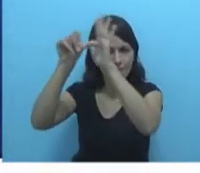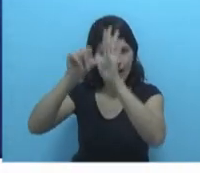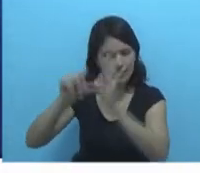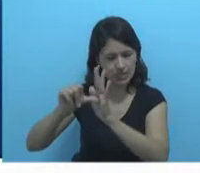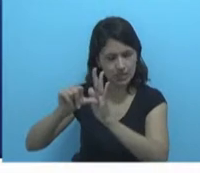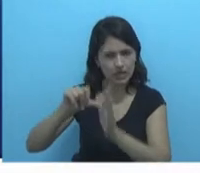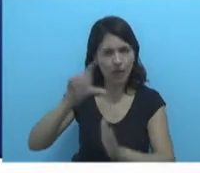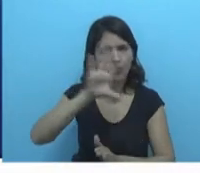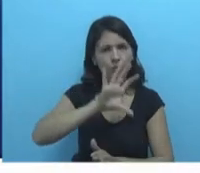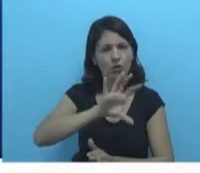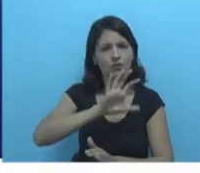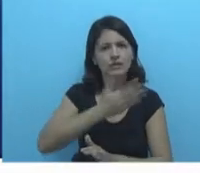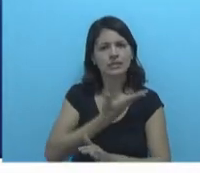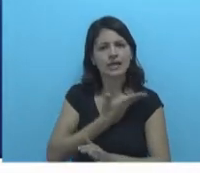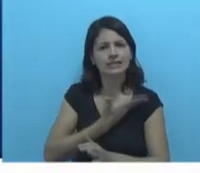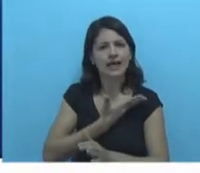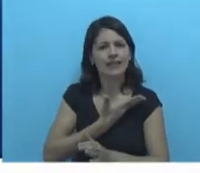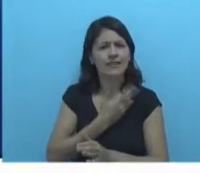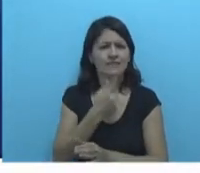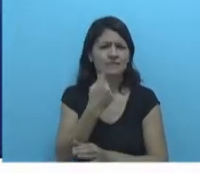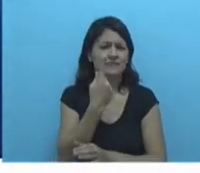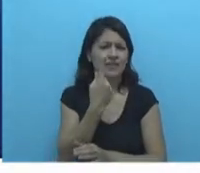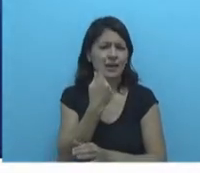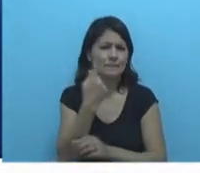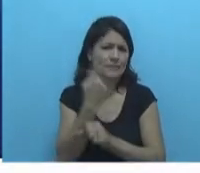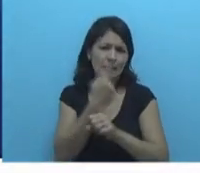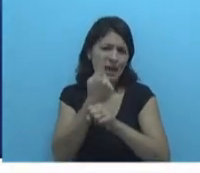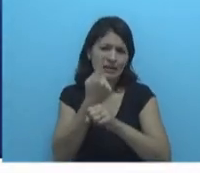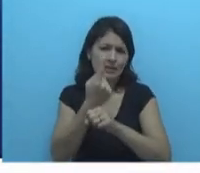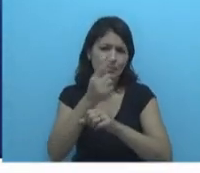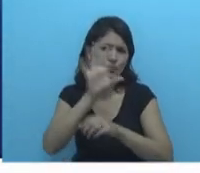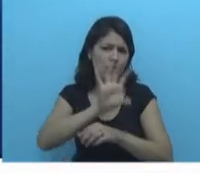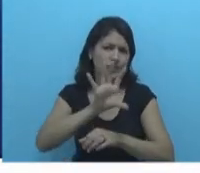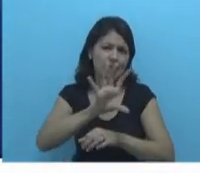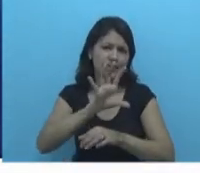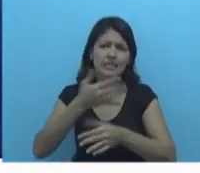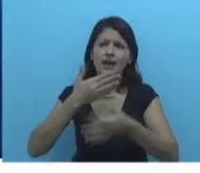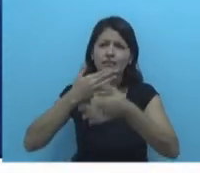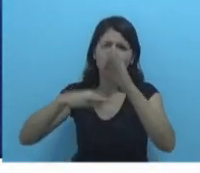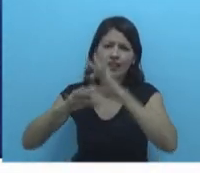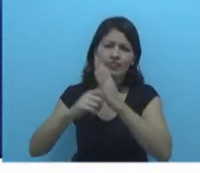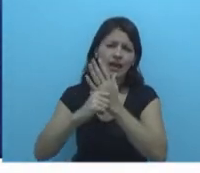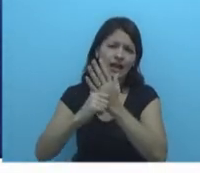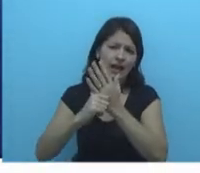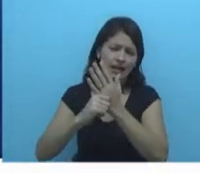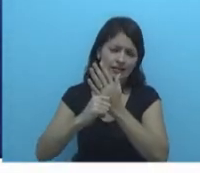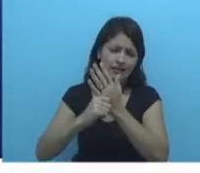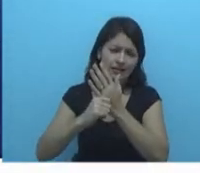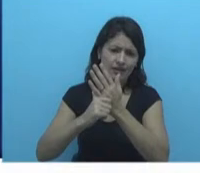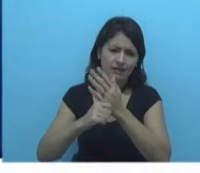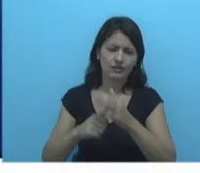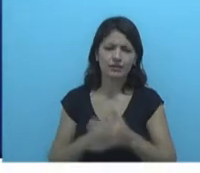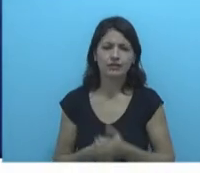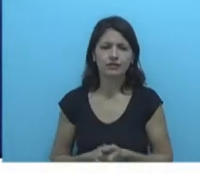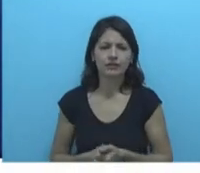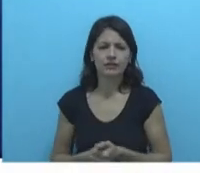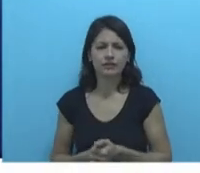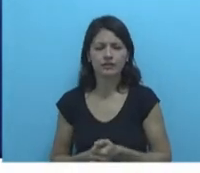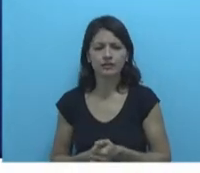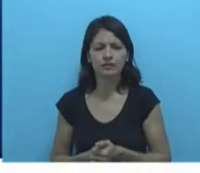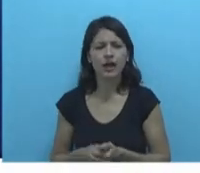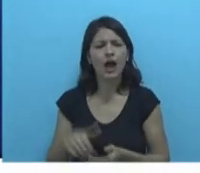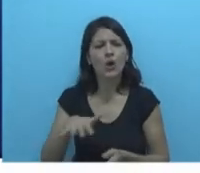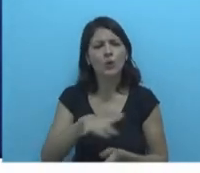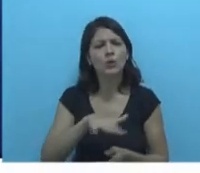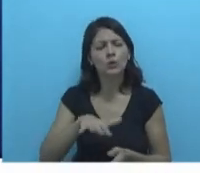la principal provincia exportadora de carne del país. El departamento en el cual yo vivo, el departamento San Cristóbal, es